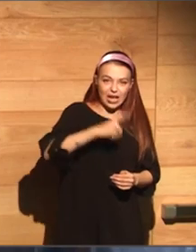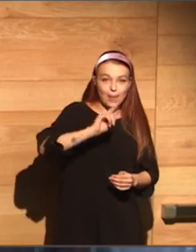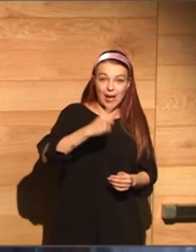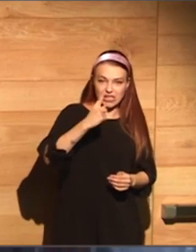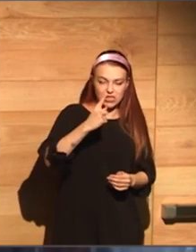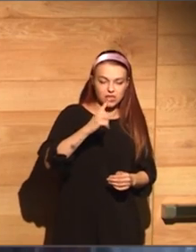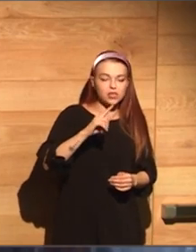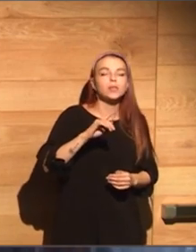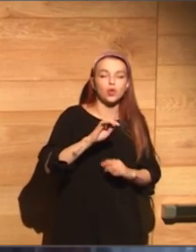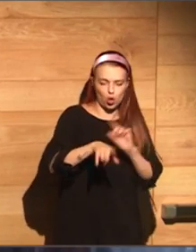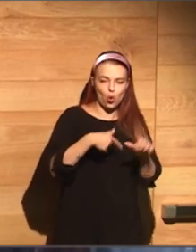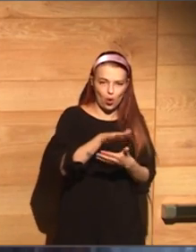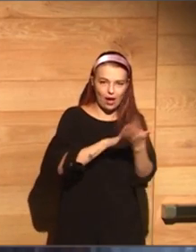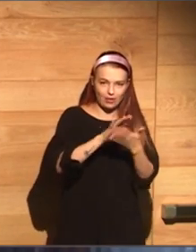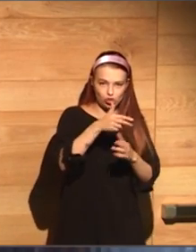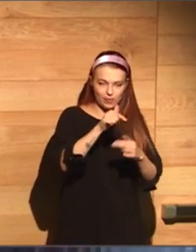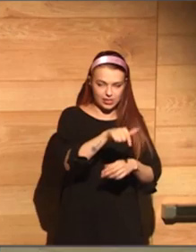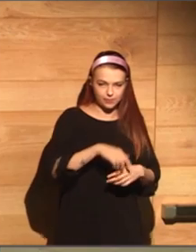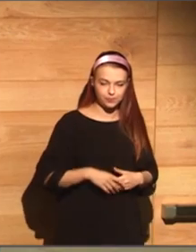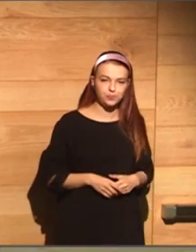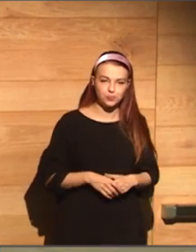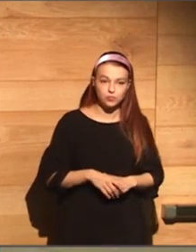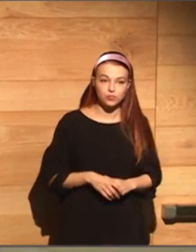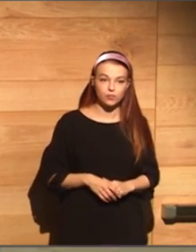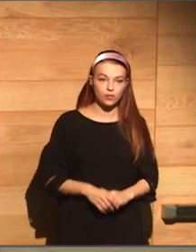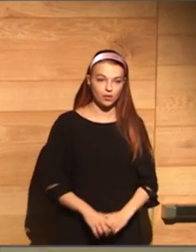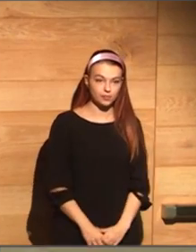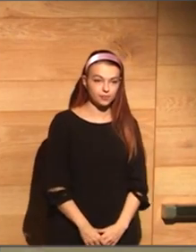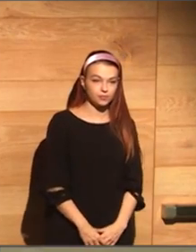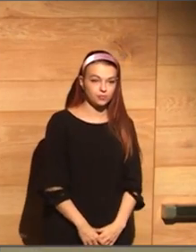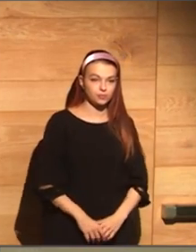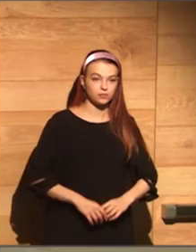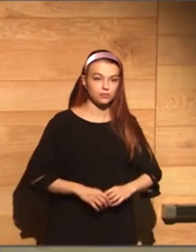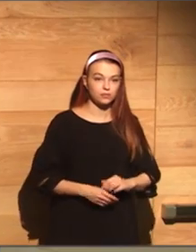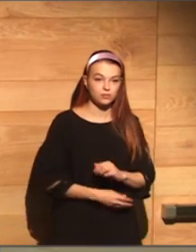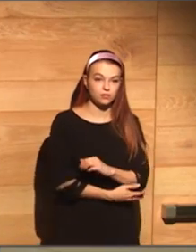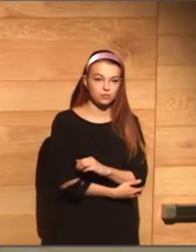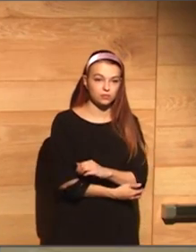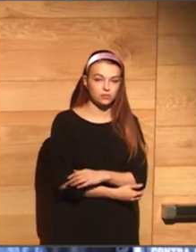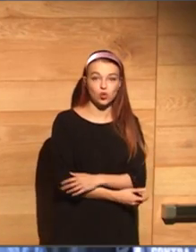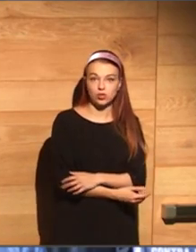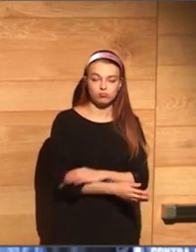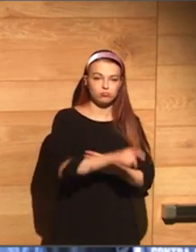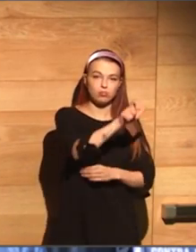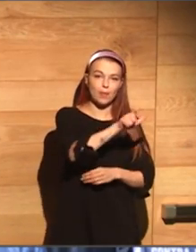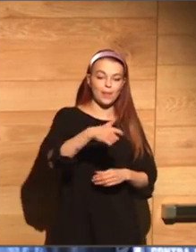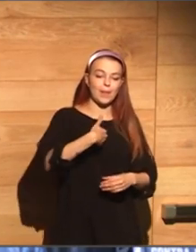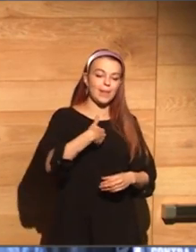hoy. Pero luego podemos hablar de por qué. Sí, luego hablamos. Luego podemos hablar de por qué fue así. Y en todo caso, tenemos todos estos personajes.